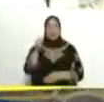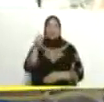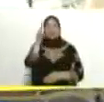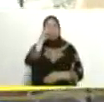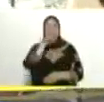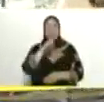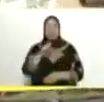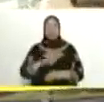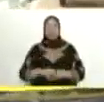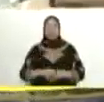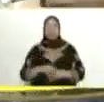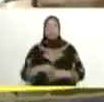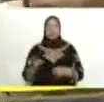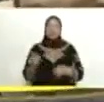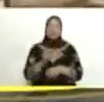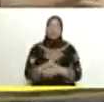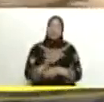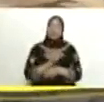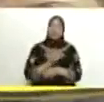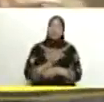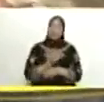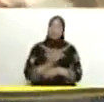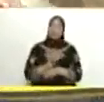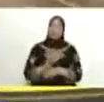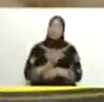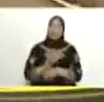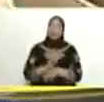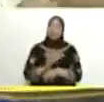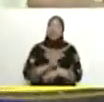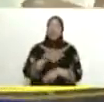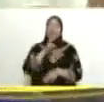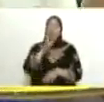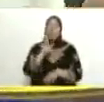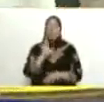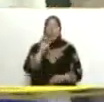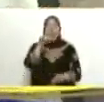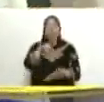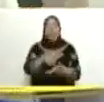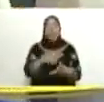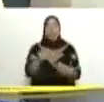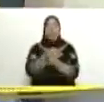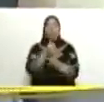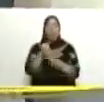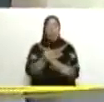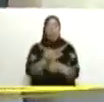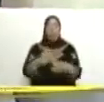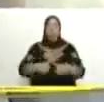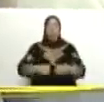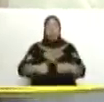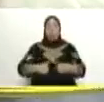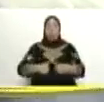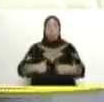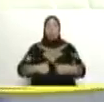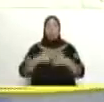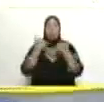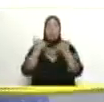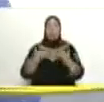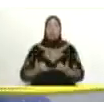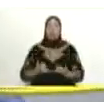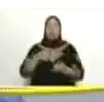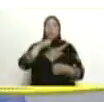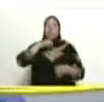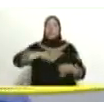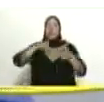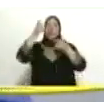tiempo pasa volando, pero nosotros hemos estado perseverantes, trabajando, y aquí están vigente el legado